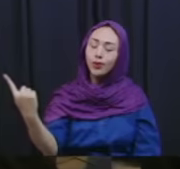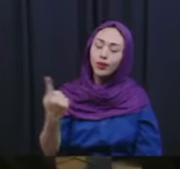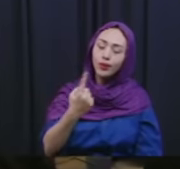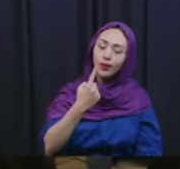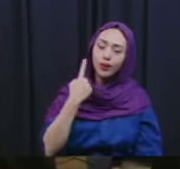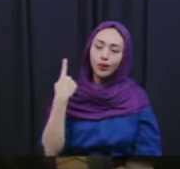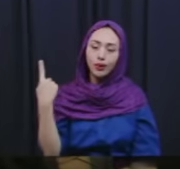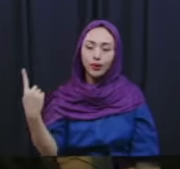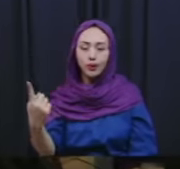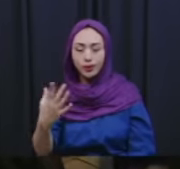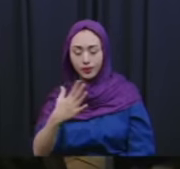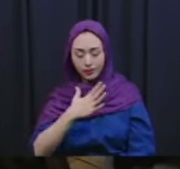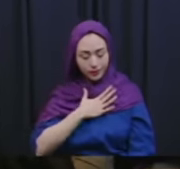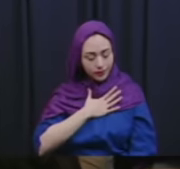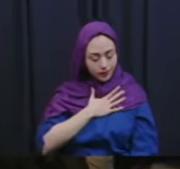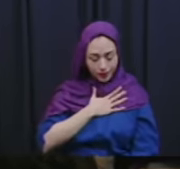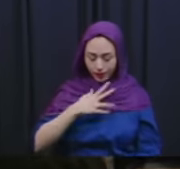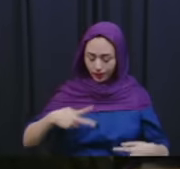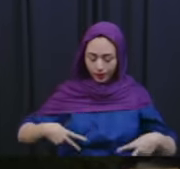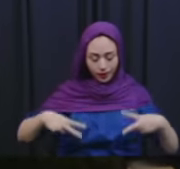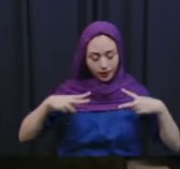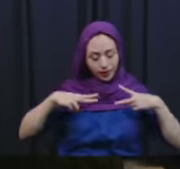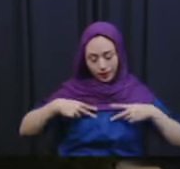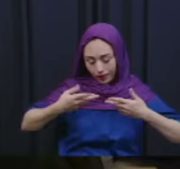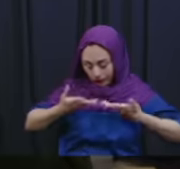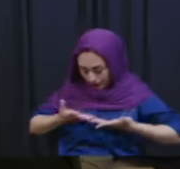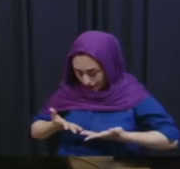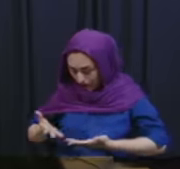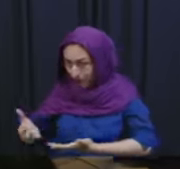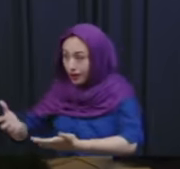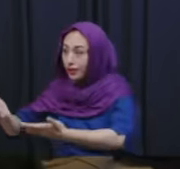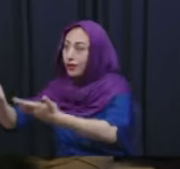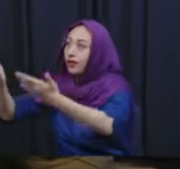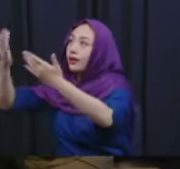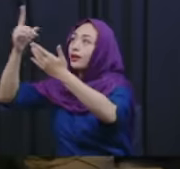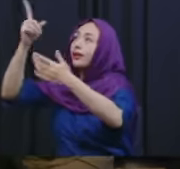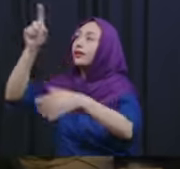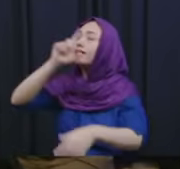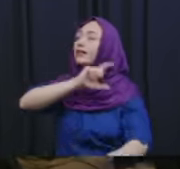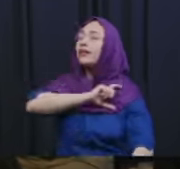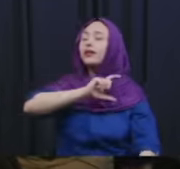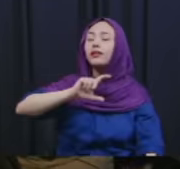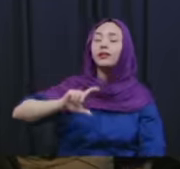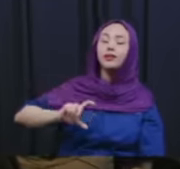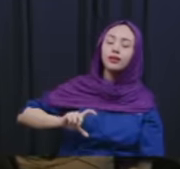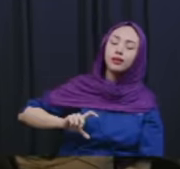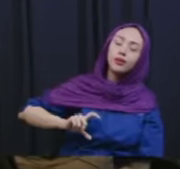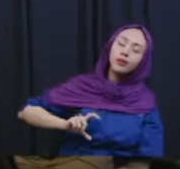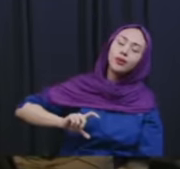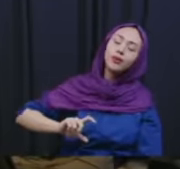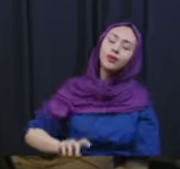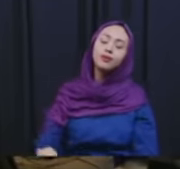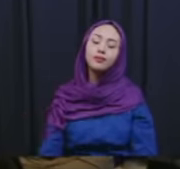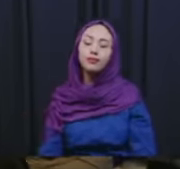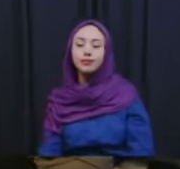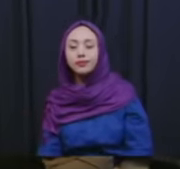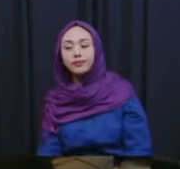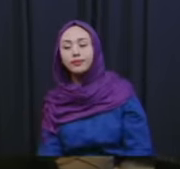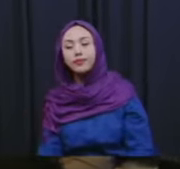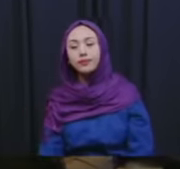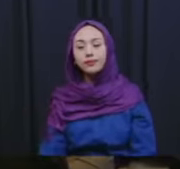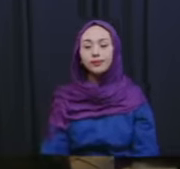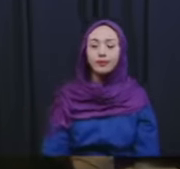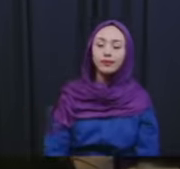todo a Cristo yo me treo